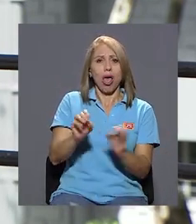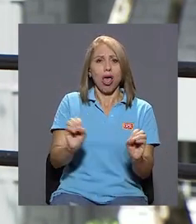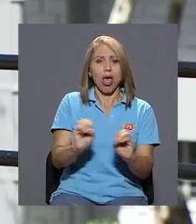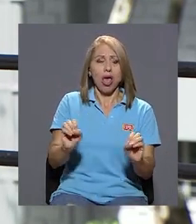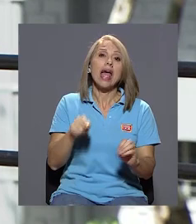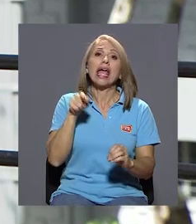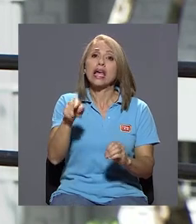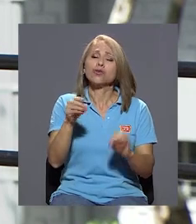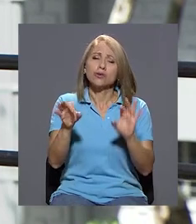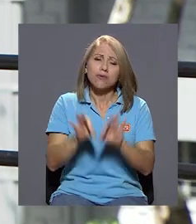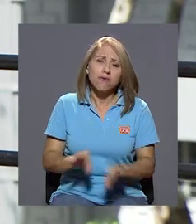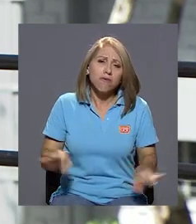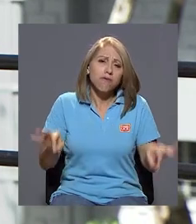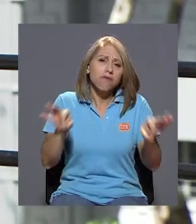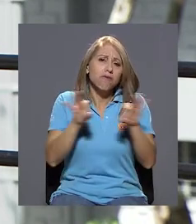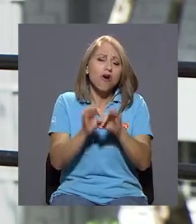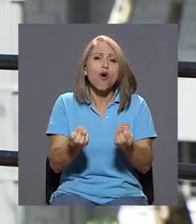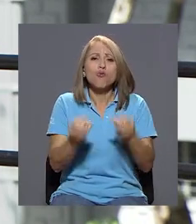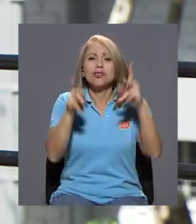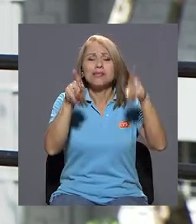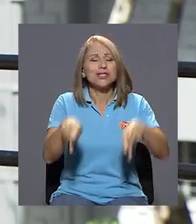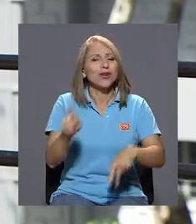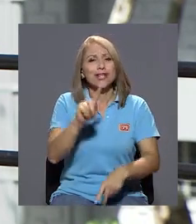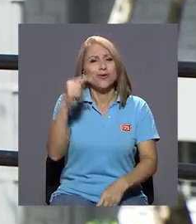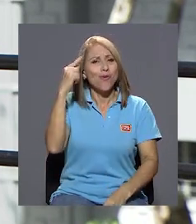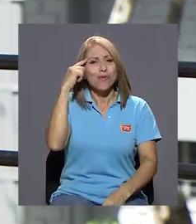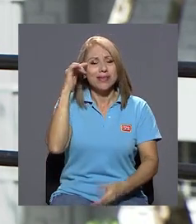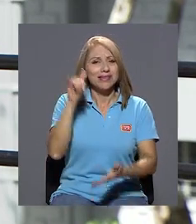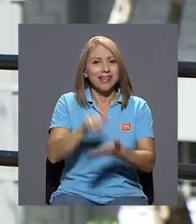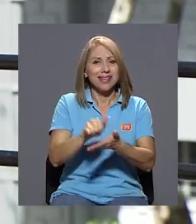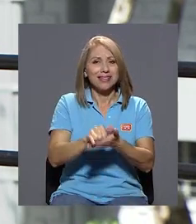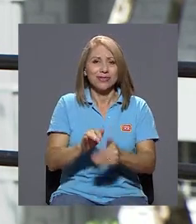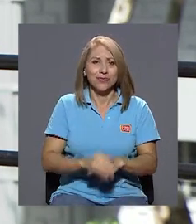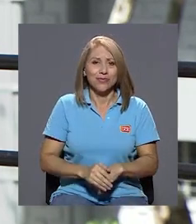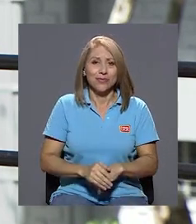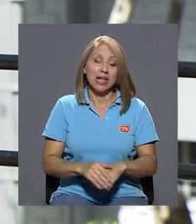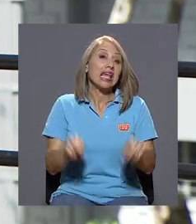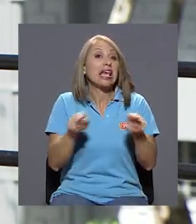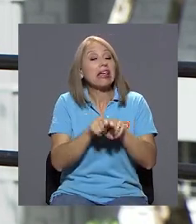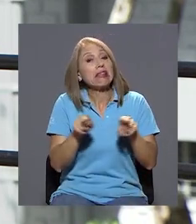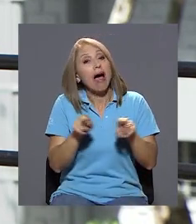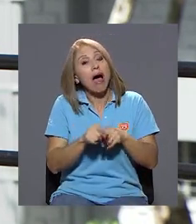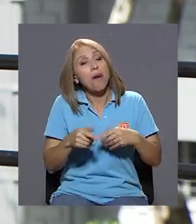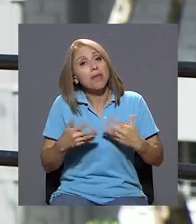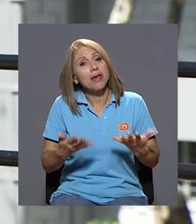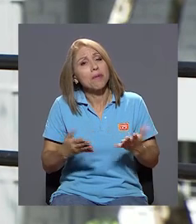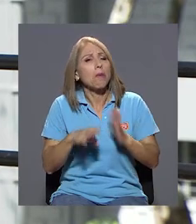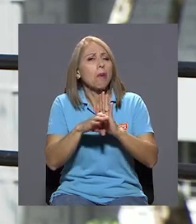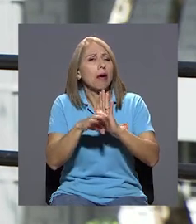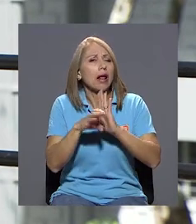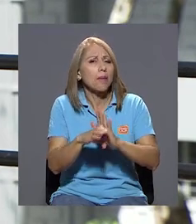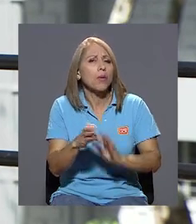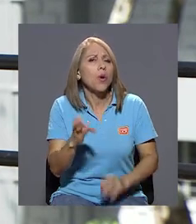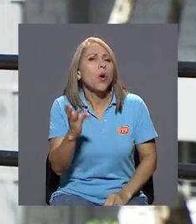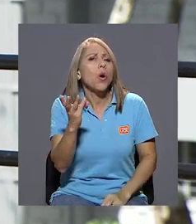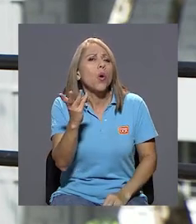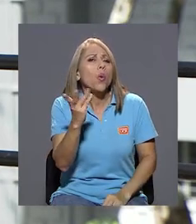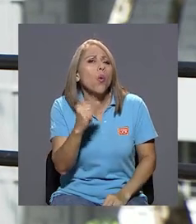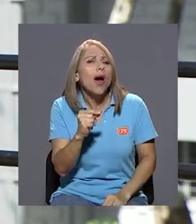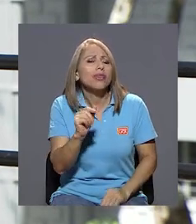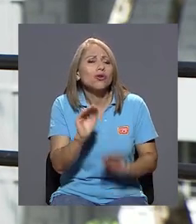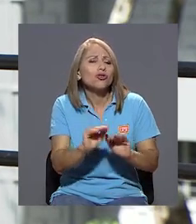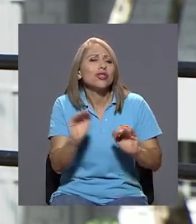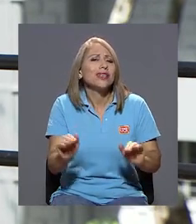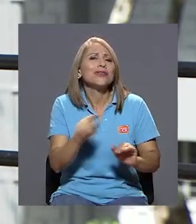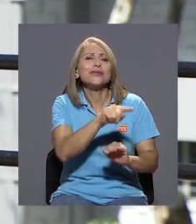un aporte valiosísimo que a veces muchas personas no se ponen a pensar, ¿verdad? Y está la otra moneda de cuántos niños